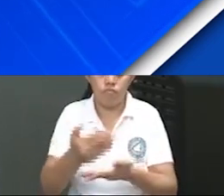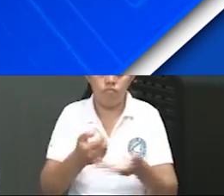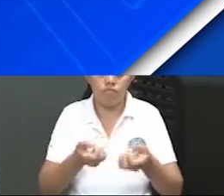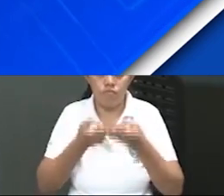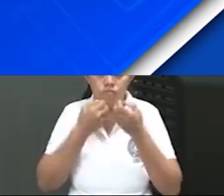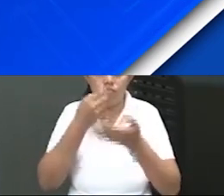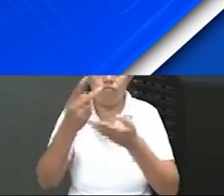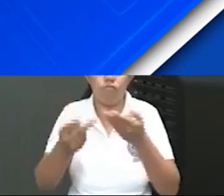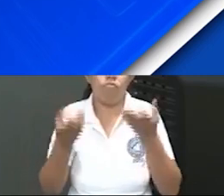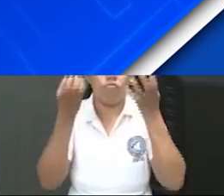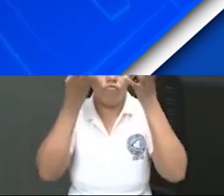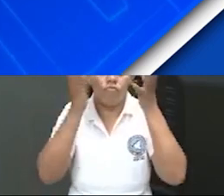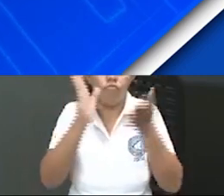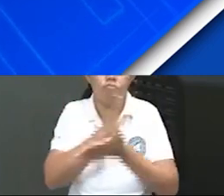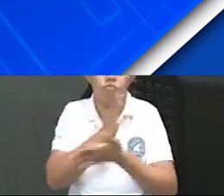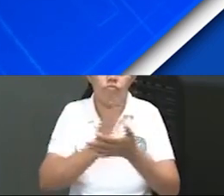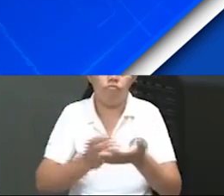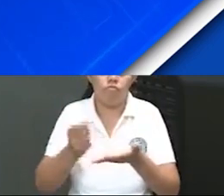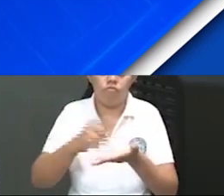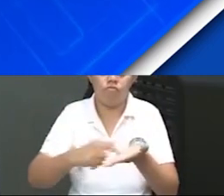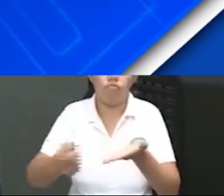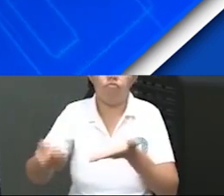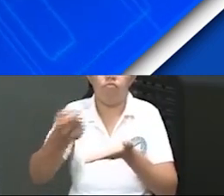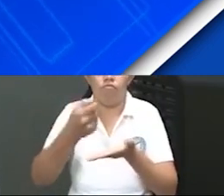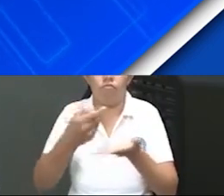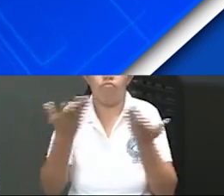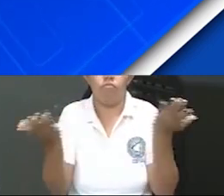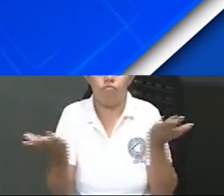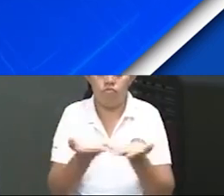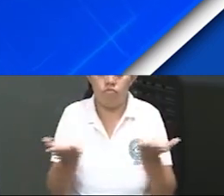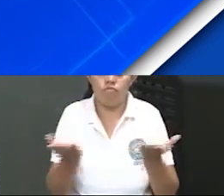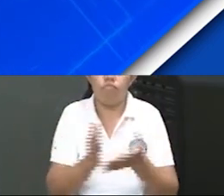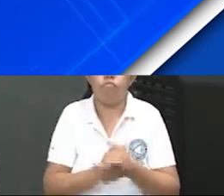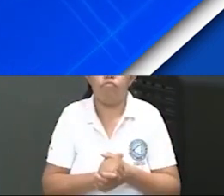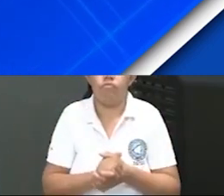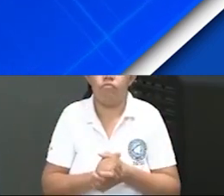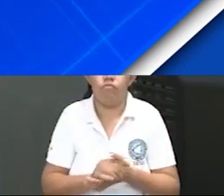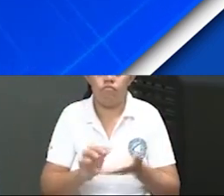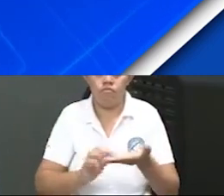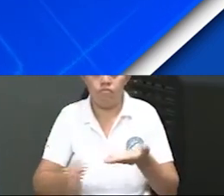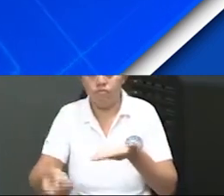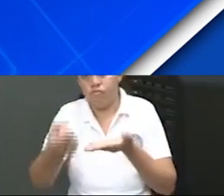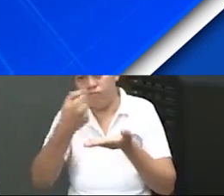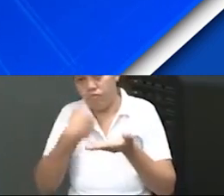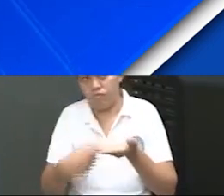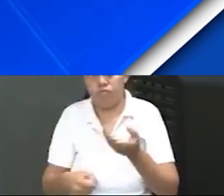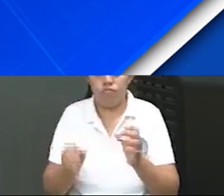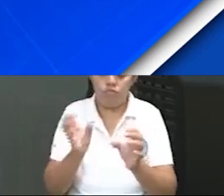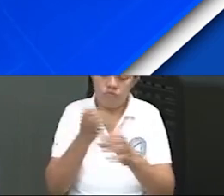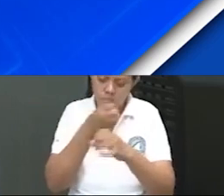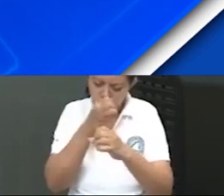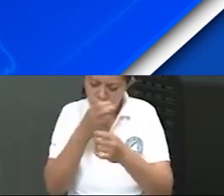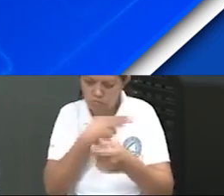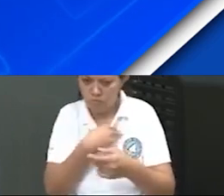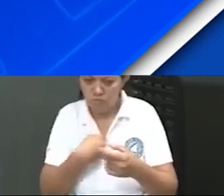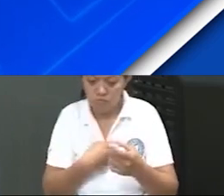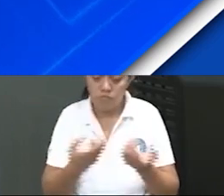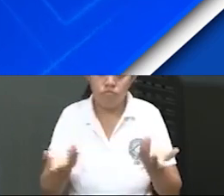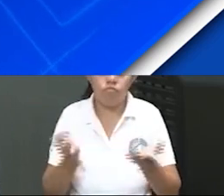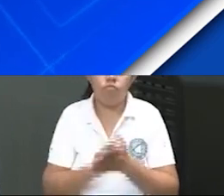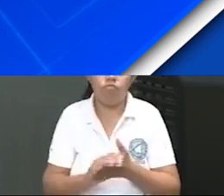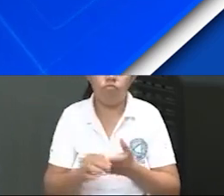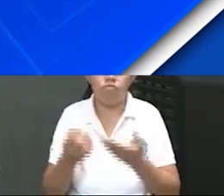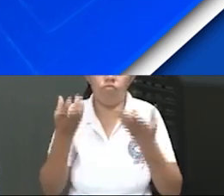de productos utilizados en la medicina, así como fármaco, equipos médicos y de